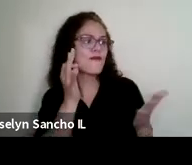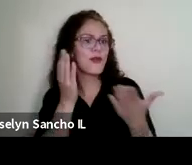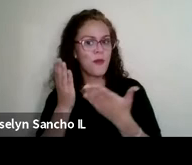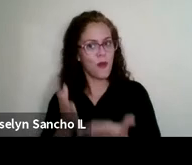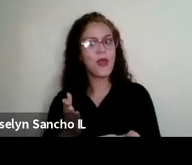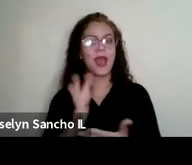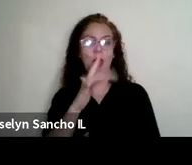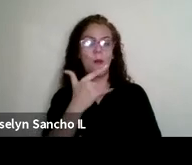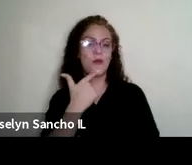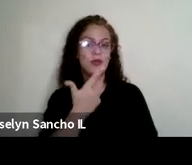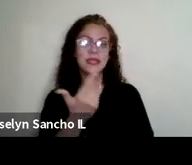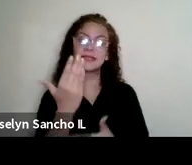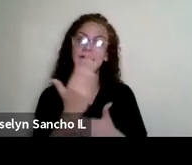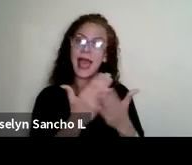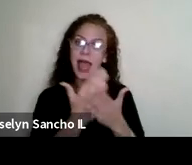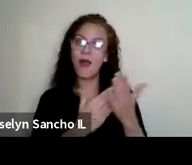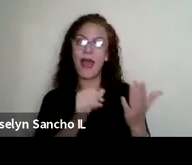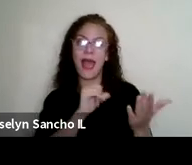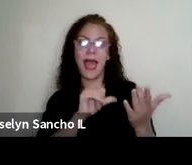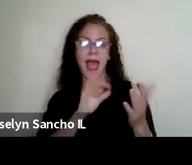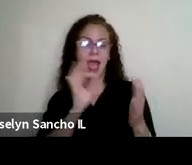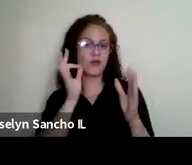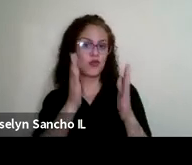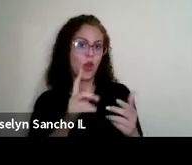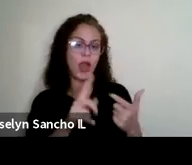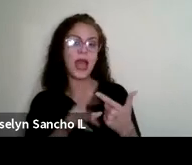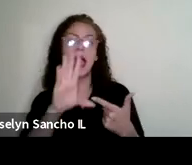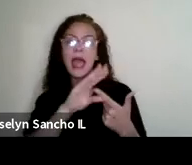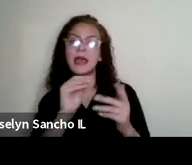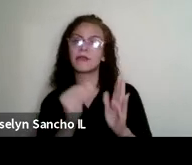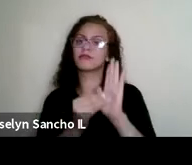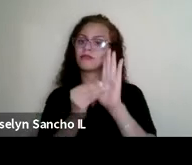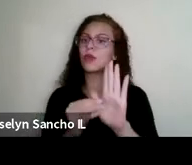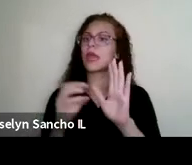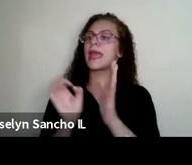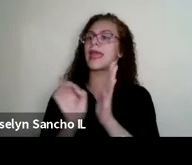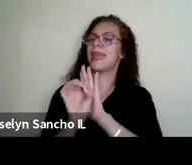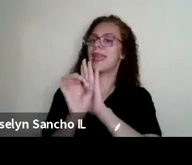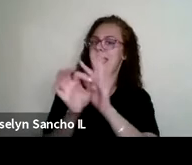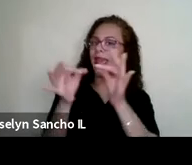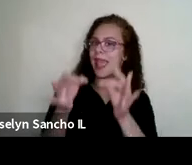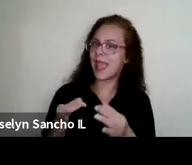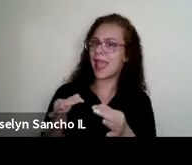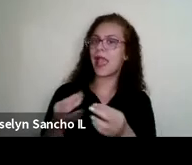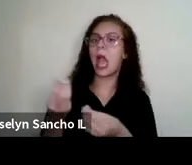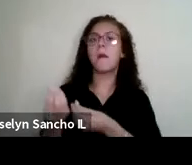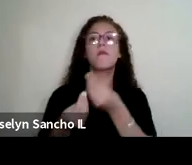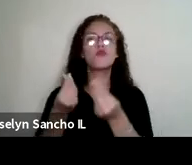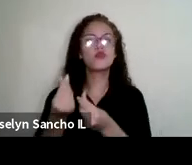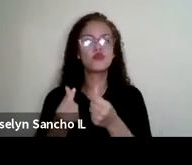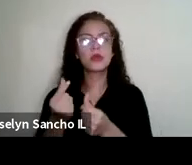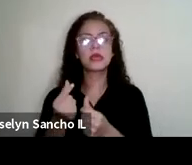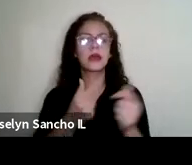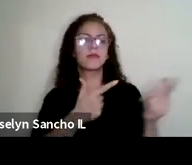como dicen algunas de las autoras, ¿verdad? Y que ponen el ejemplo drástico de la producción de armas